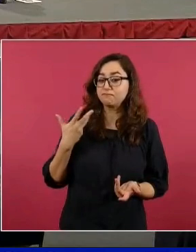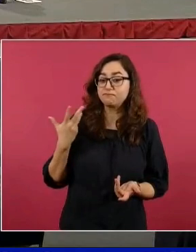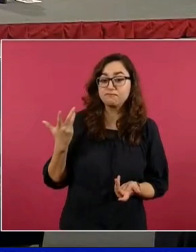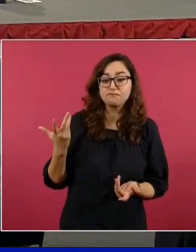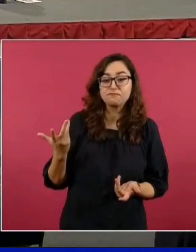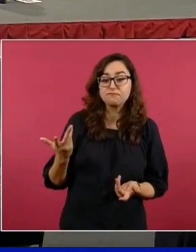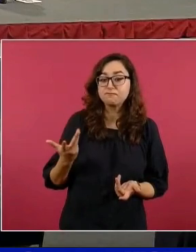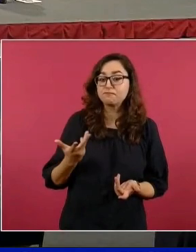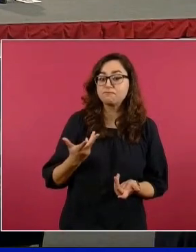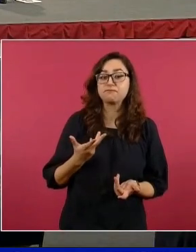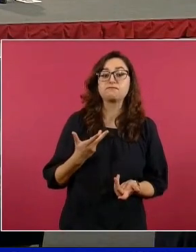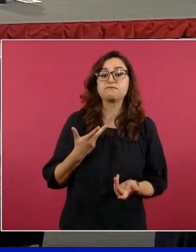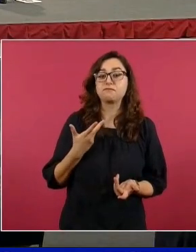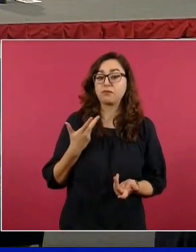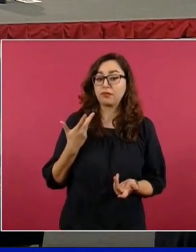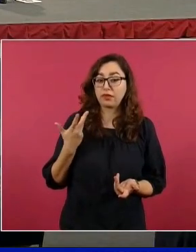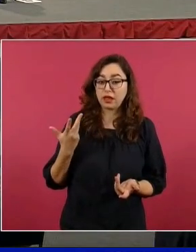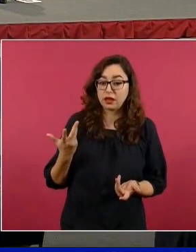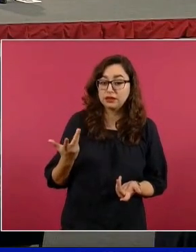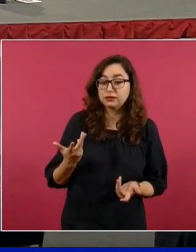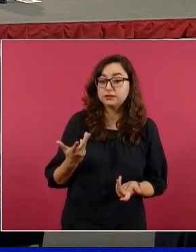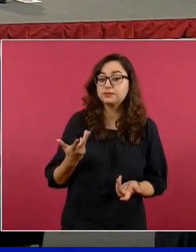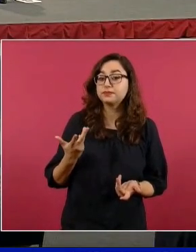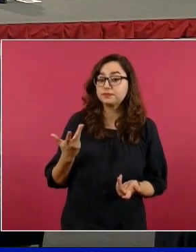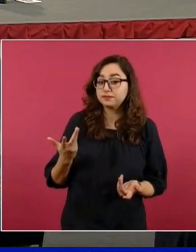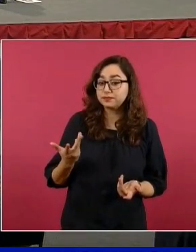era una paraestatal, tenía